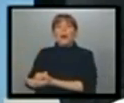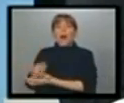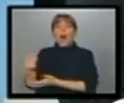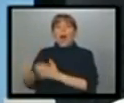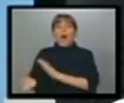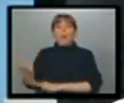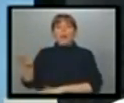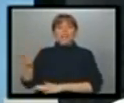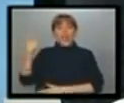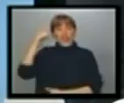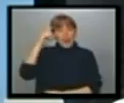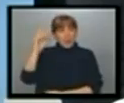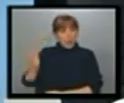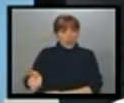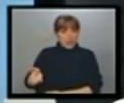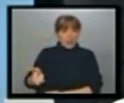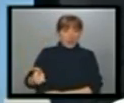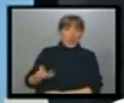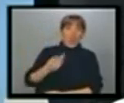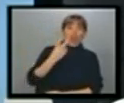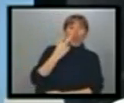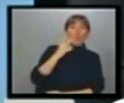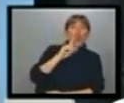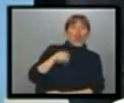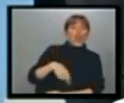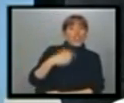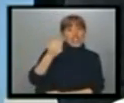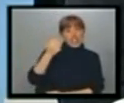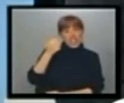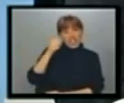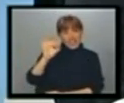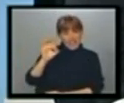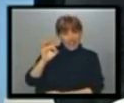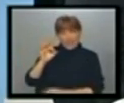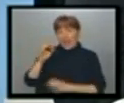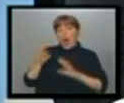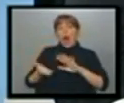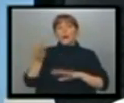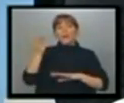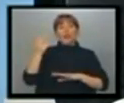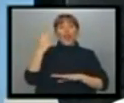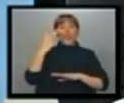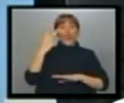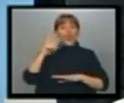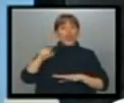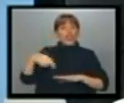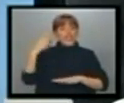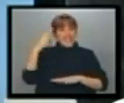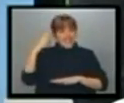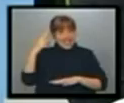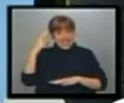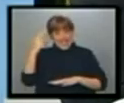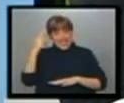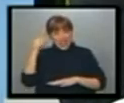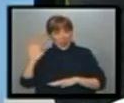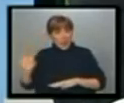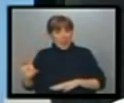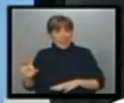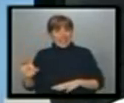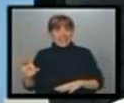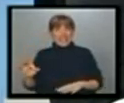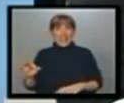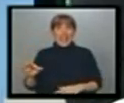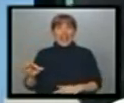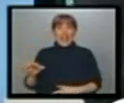más que del 10%. Pasó de los 2,60 a los 2,90, ni hablar de las compensaciones. Pero lo peor es que a marzo de